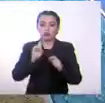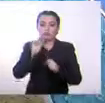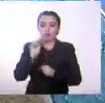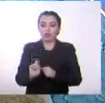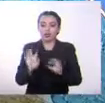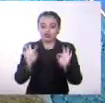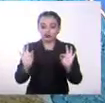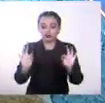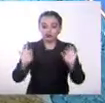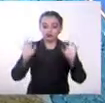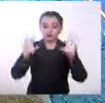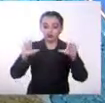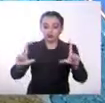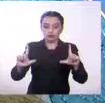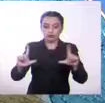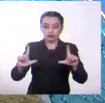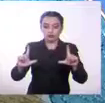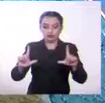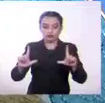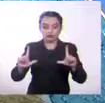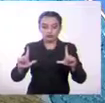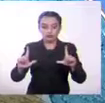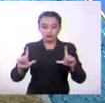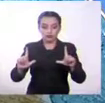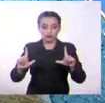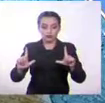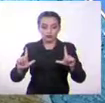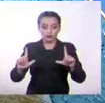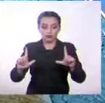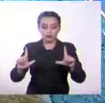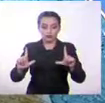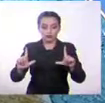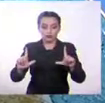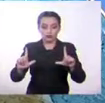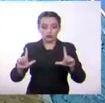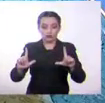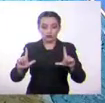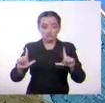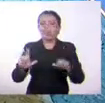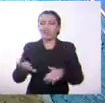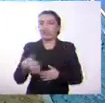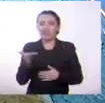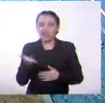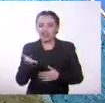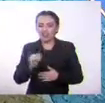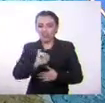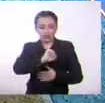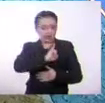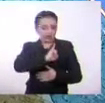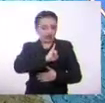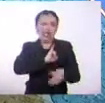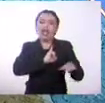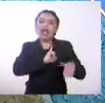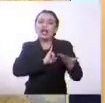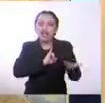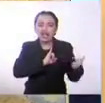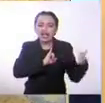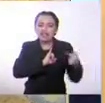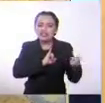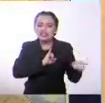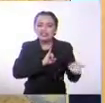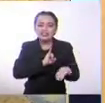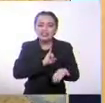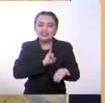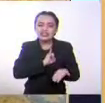que los estudiantes hacen es, por ejemplo, ¿qué es eso? ¿Qué es la identidad? Perfecto. Bueno,